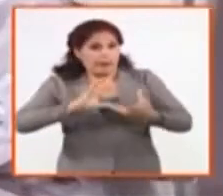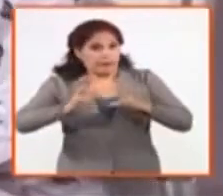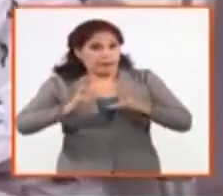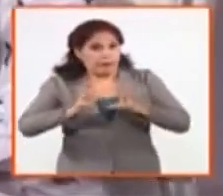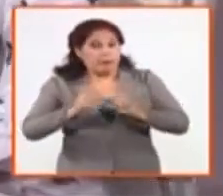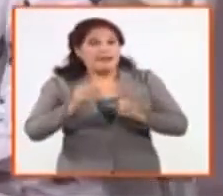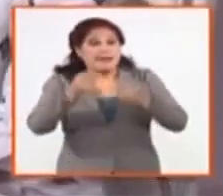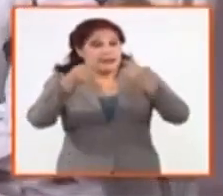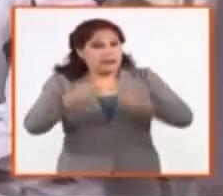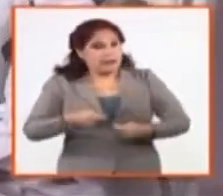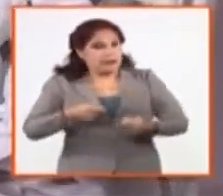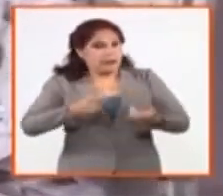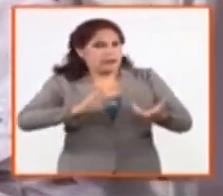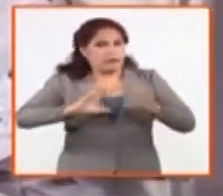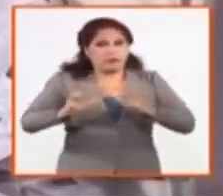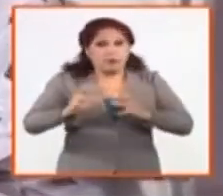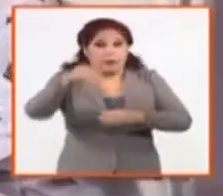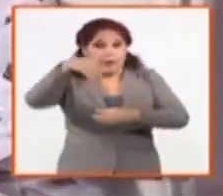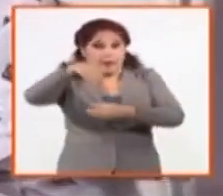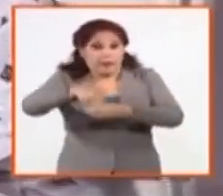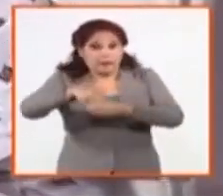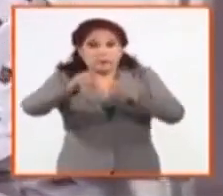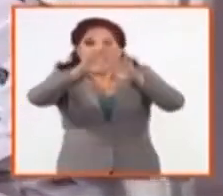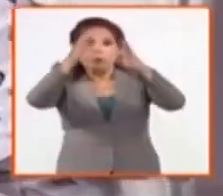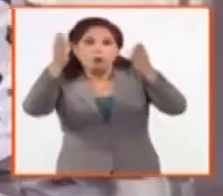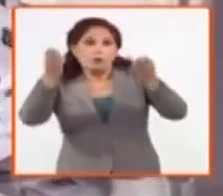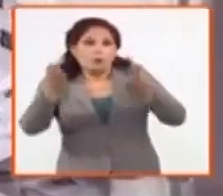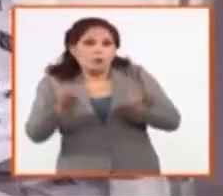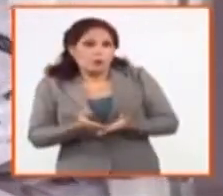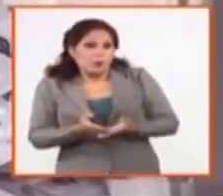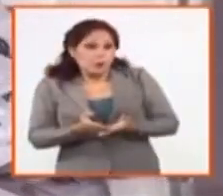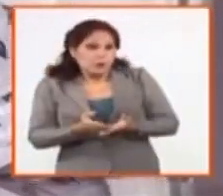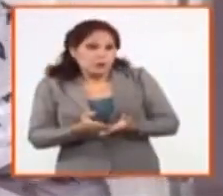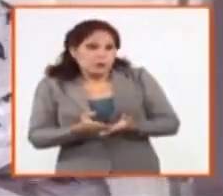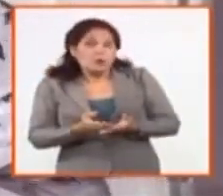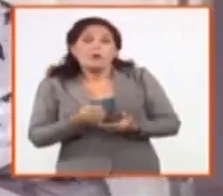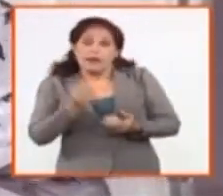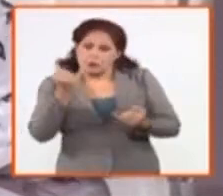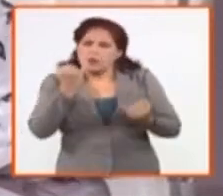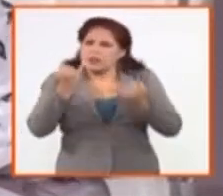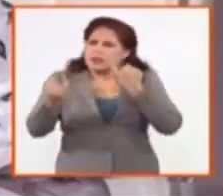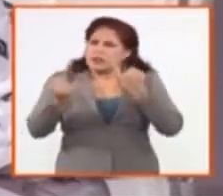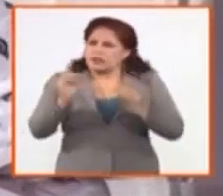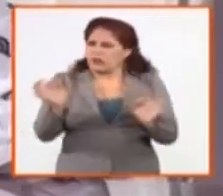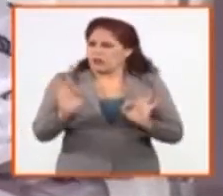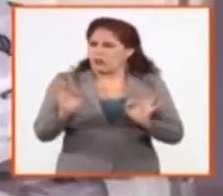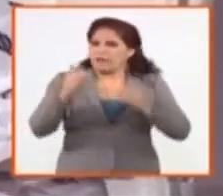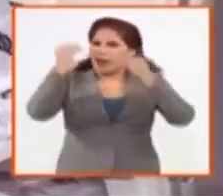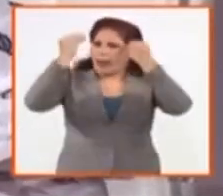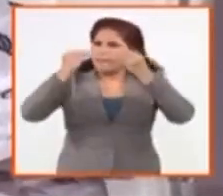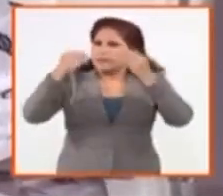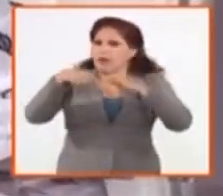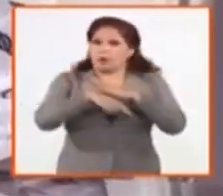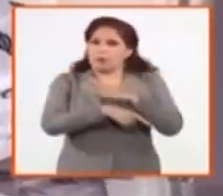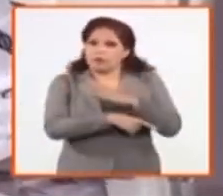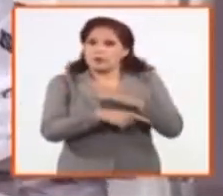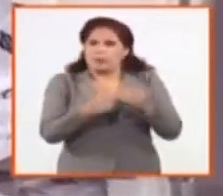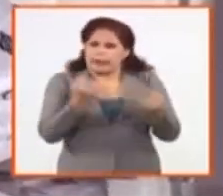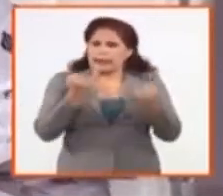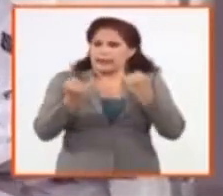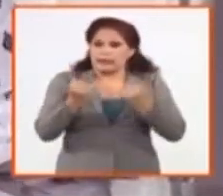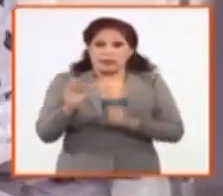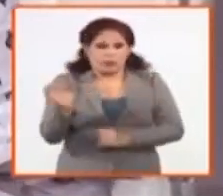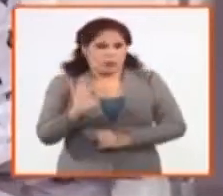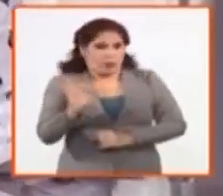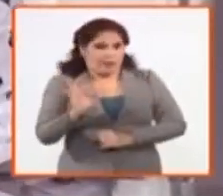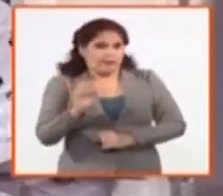las tendencias del mundo? Sería interesante, no he pensado en ello, pero sería interesante, pero no creo que todavía llegue